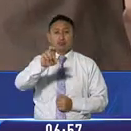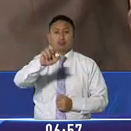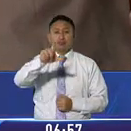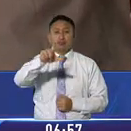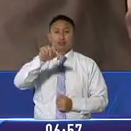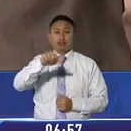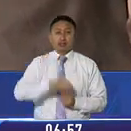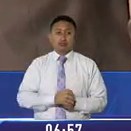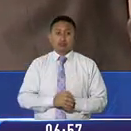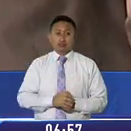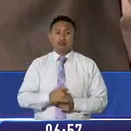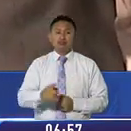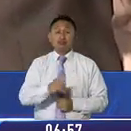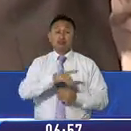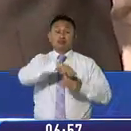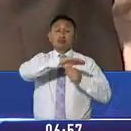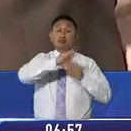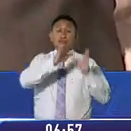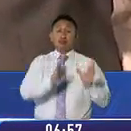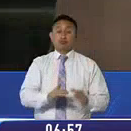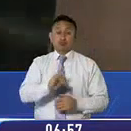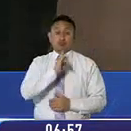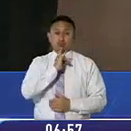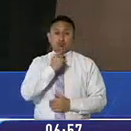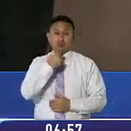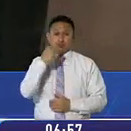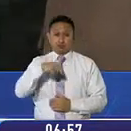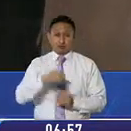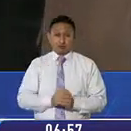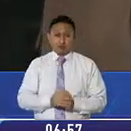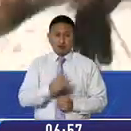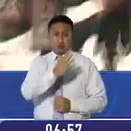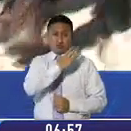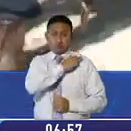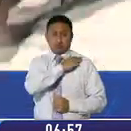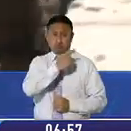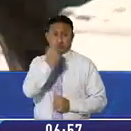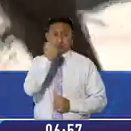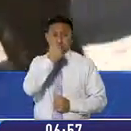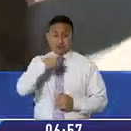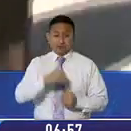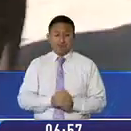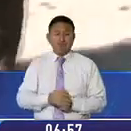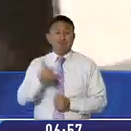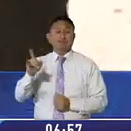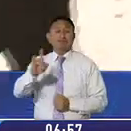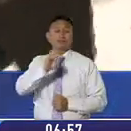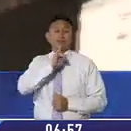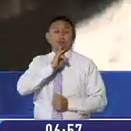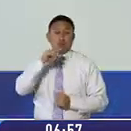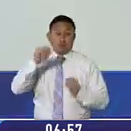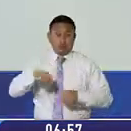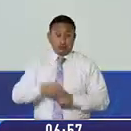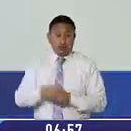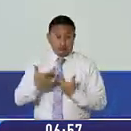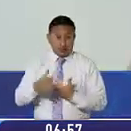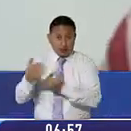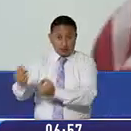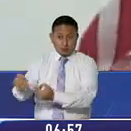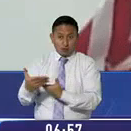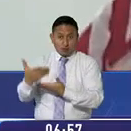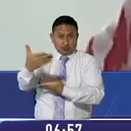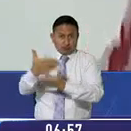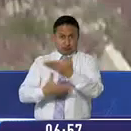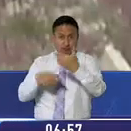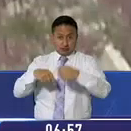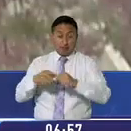la embajada estadounidense ha denominado narcogenerales, el país norteamericano podría entregar a Ecuador información siempre y